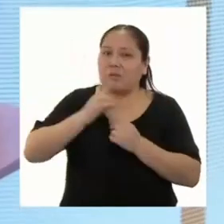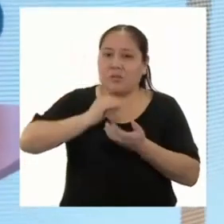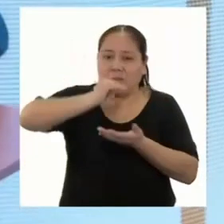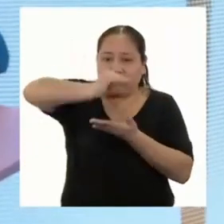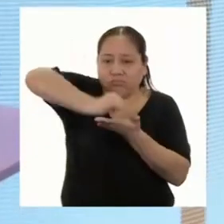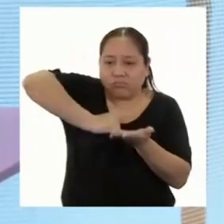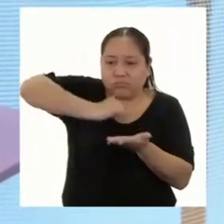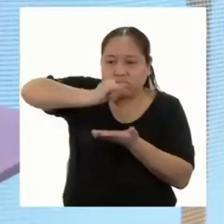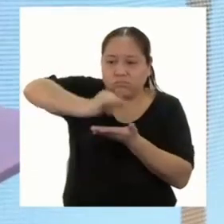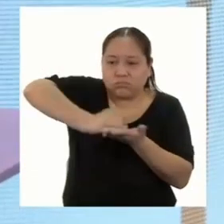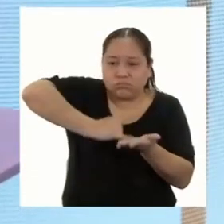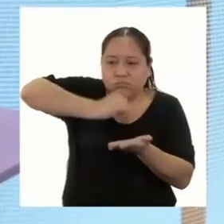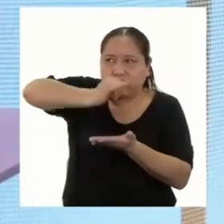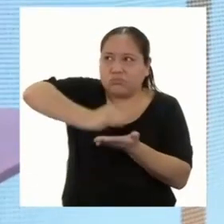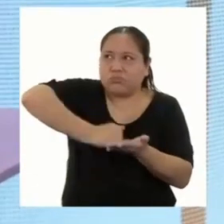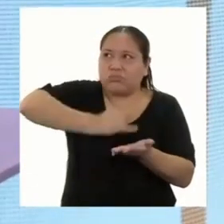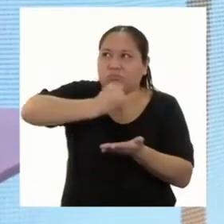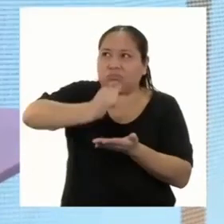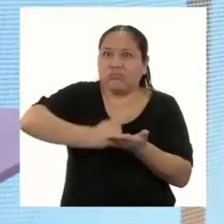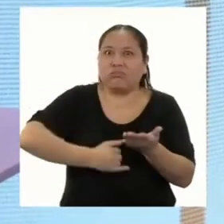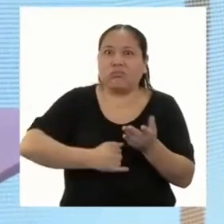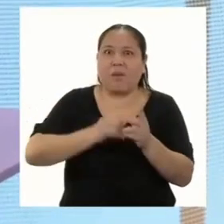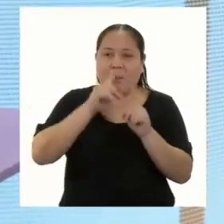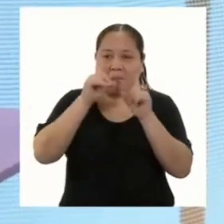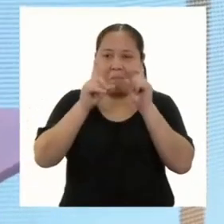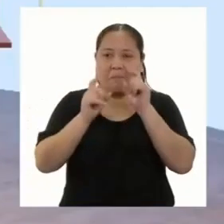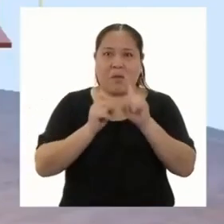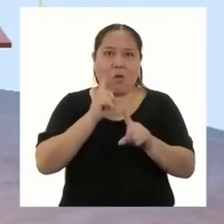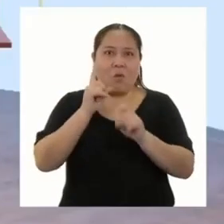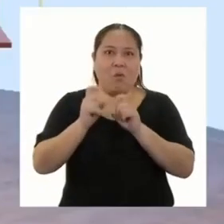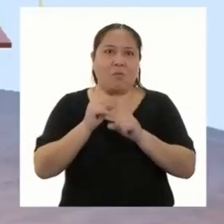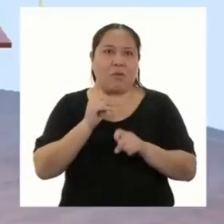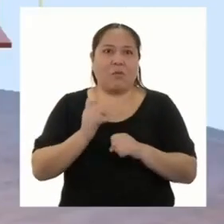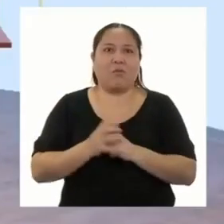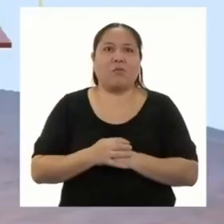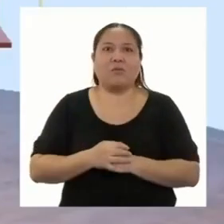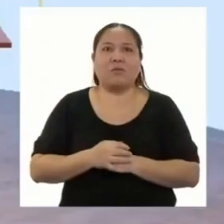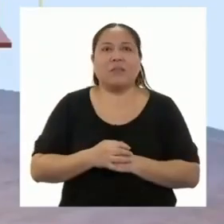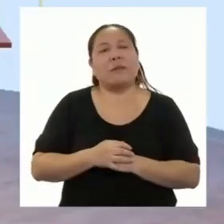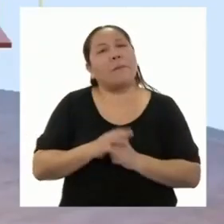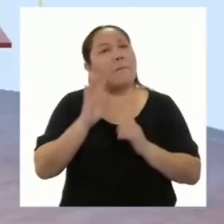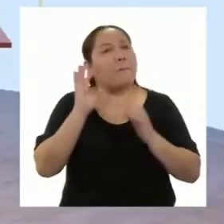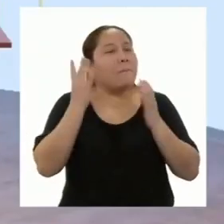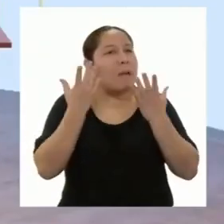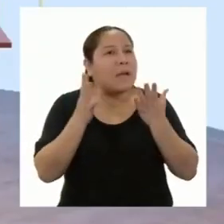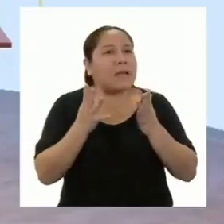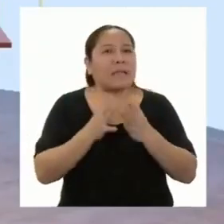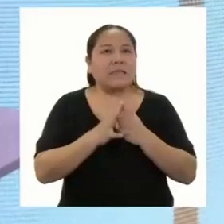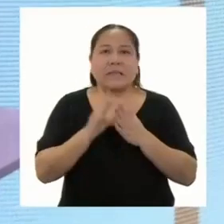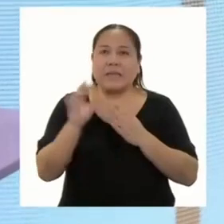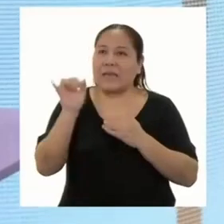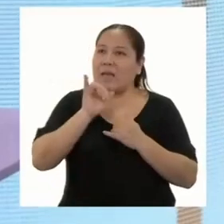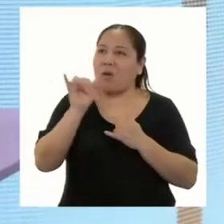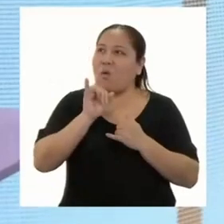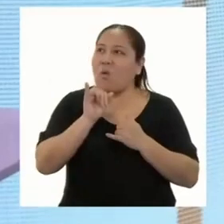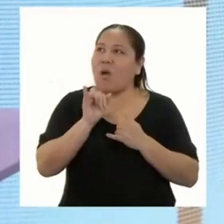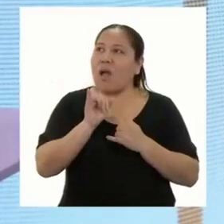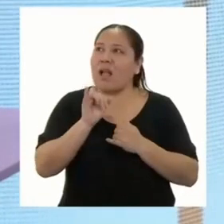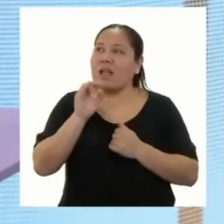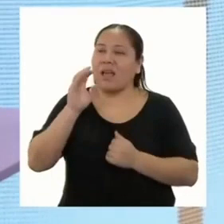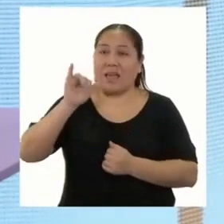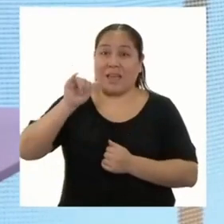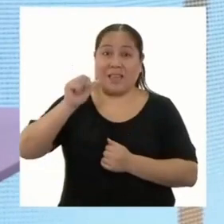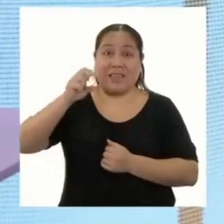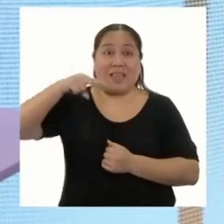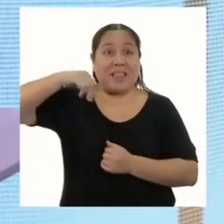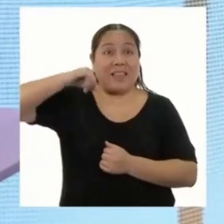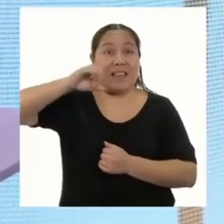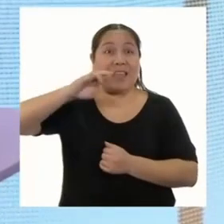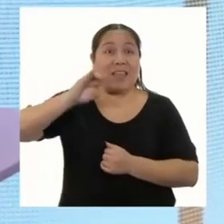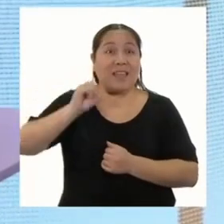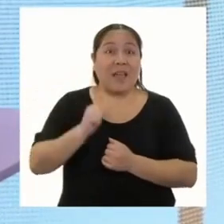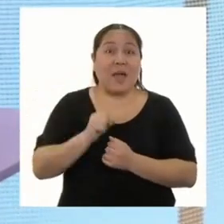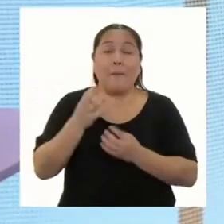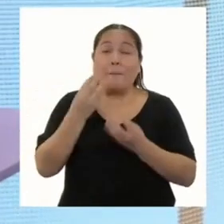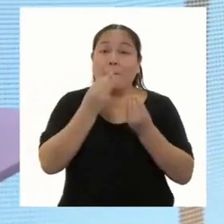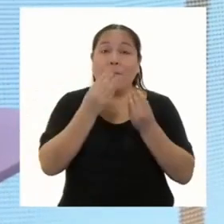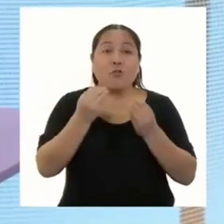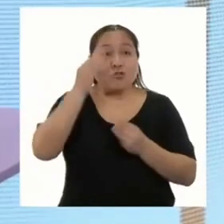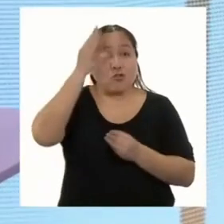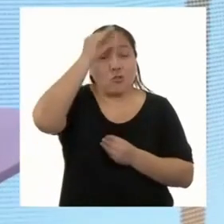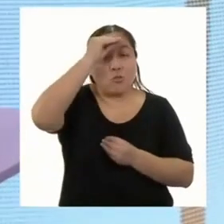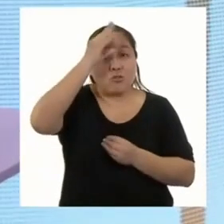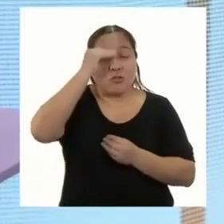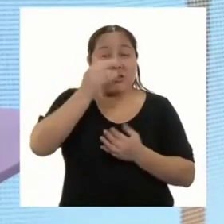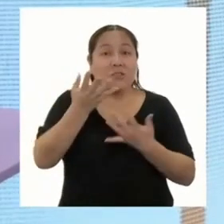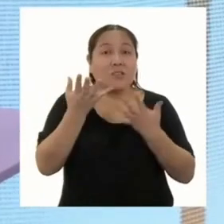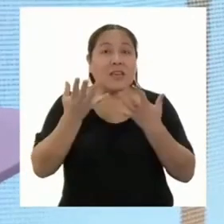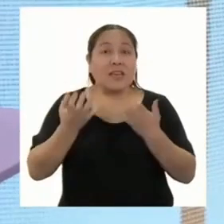una avalancha de mensajes. Parece que, así como Yanira, hay miles de chicas y chicos en casa